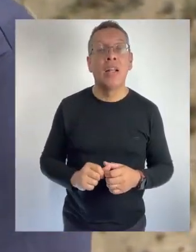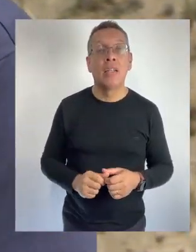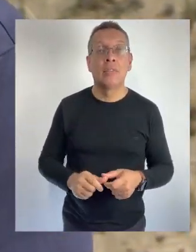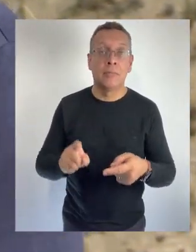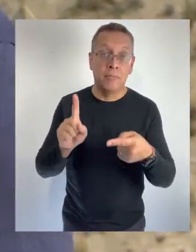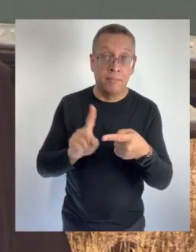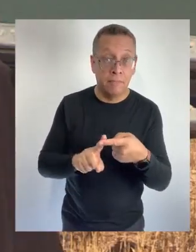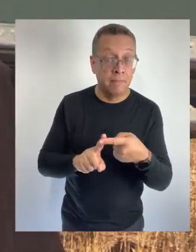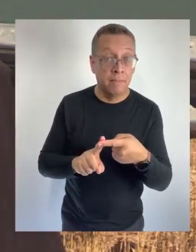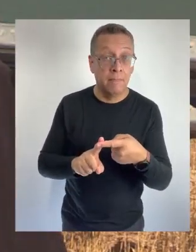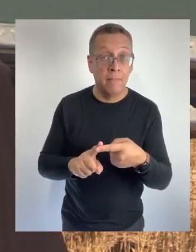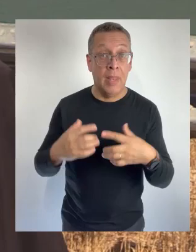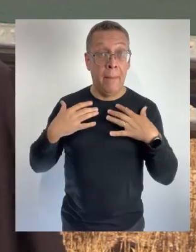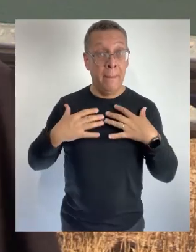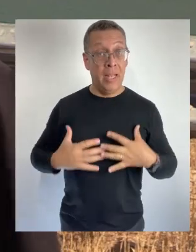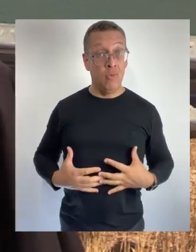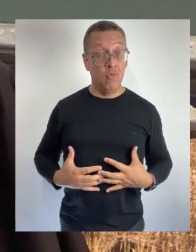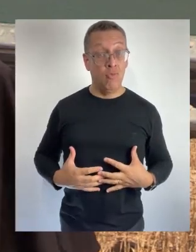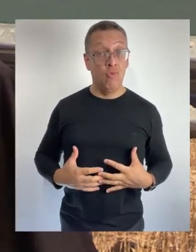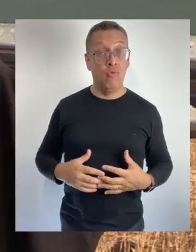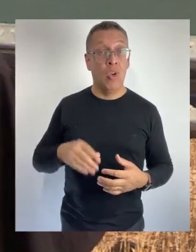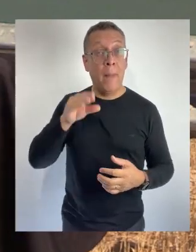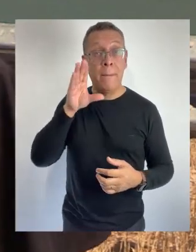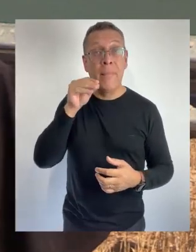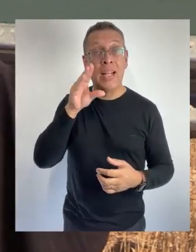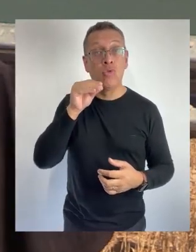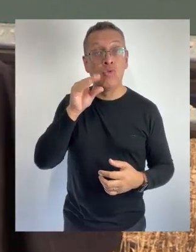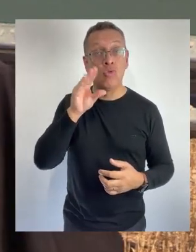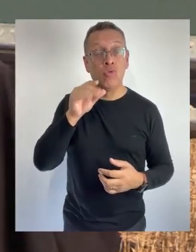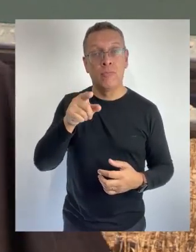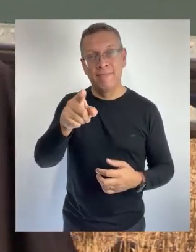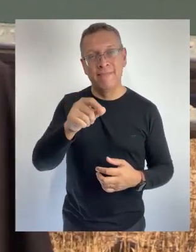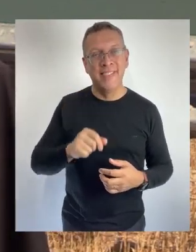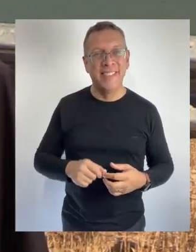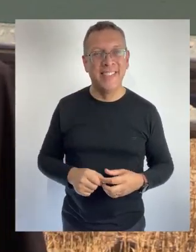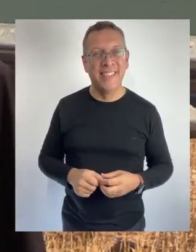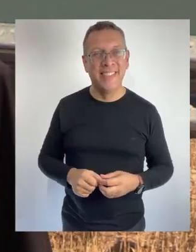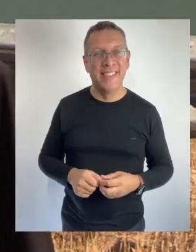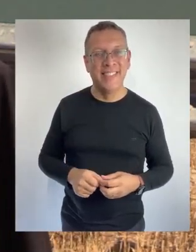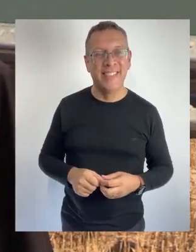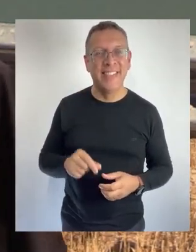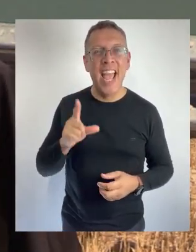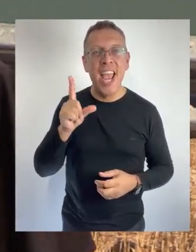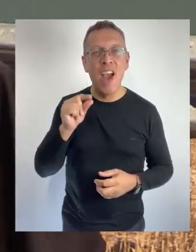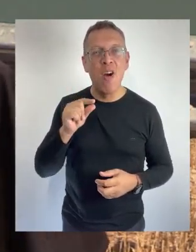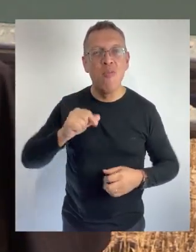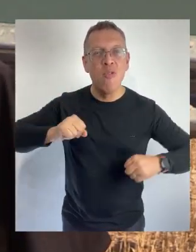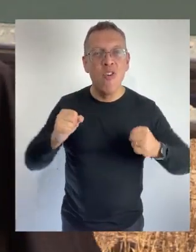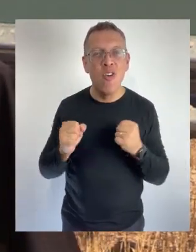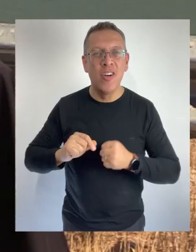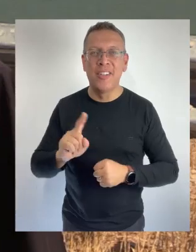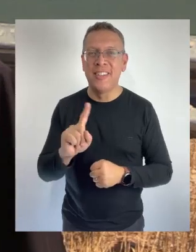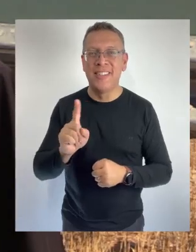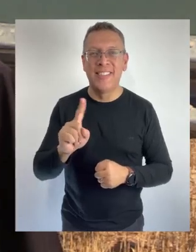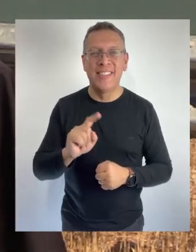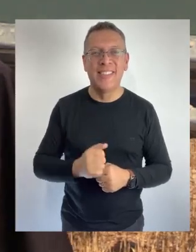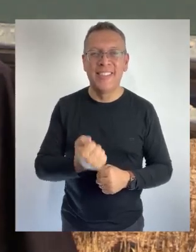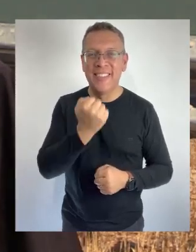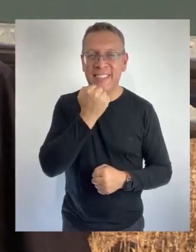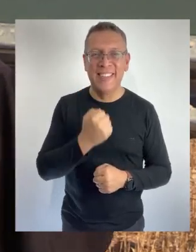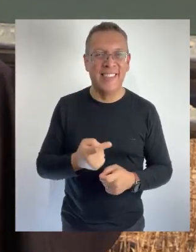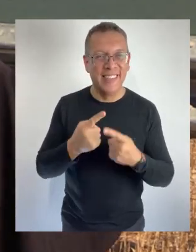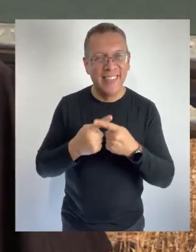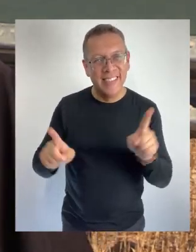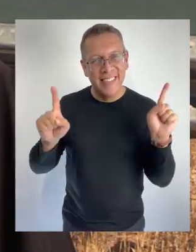pollo. Porque es pechuga esa, ¿no? Es pechuga de pollo. Ya, perdón. De pato. De pato, que estamos acostumbrados en China a comer. No, pollo. De pato.